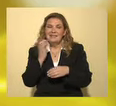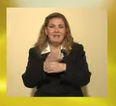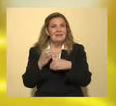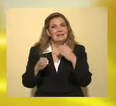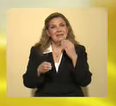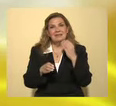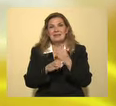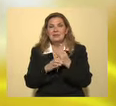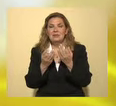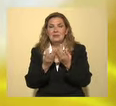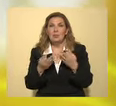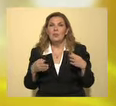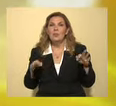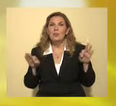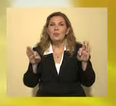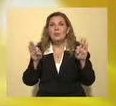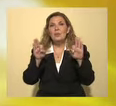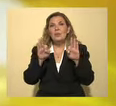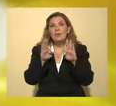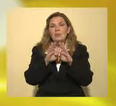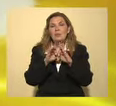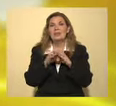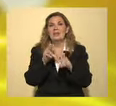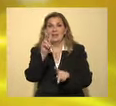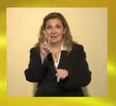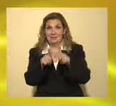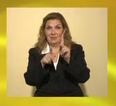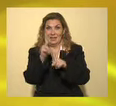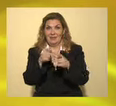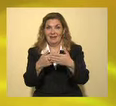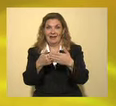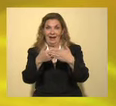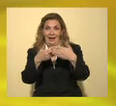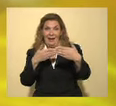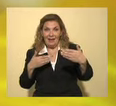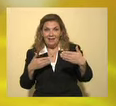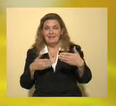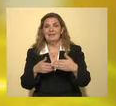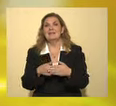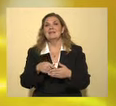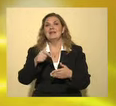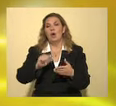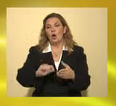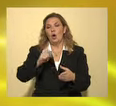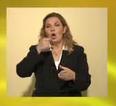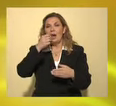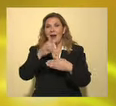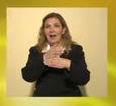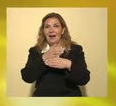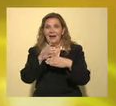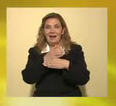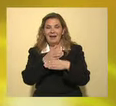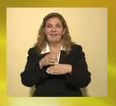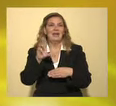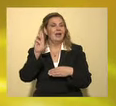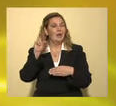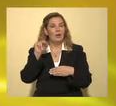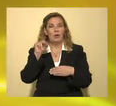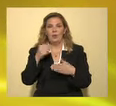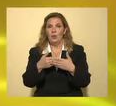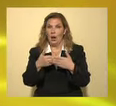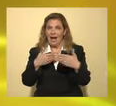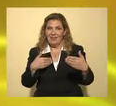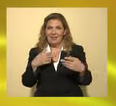Es importante hablarlas antes, pero en una tacita de café. Ajá. No en el momento del acto y en el terreno